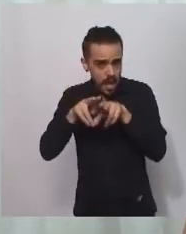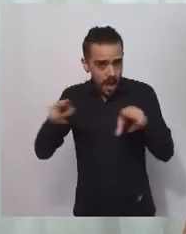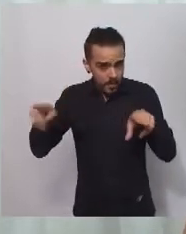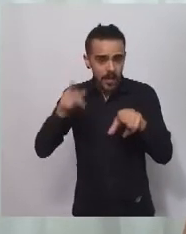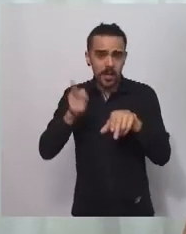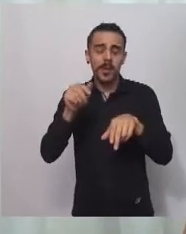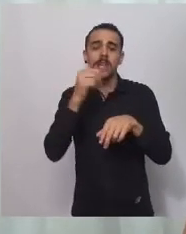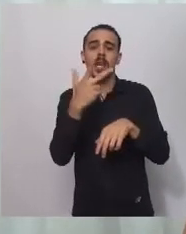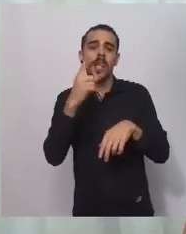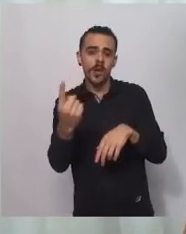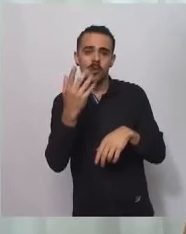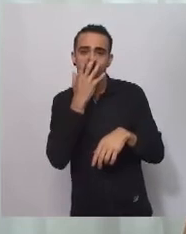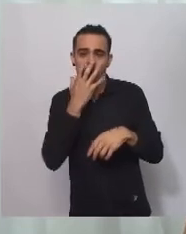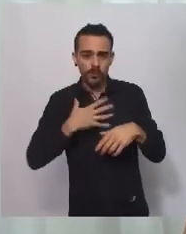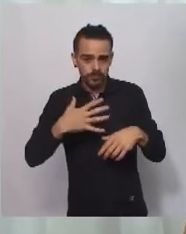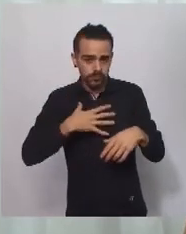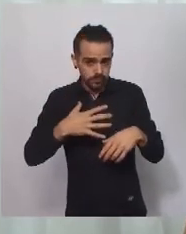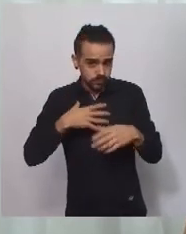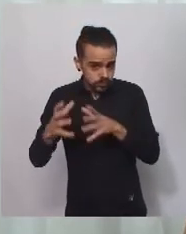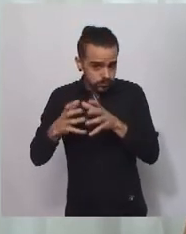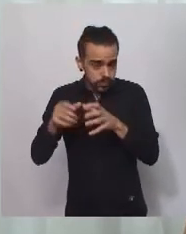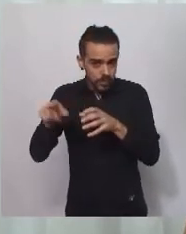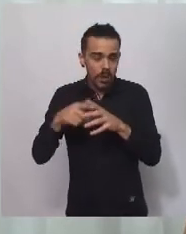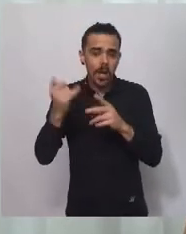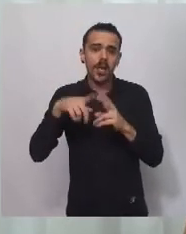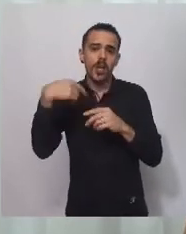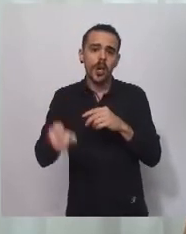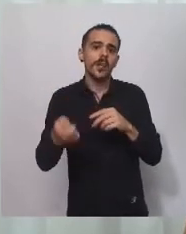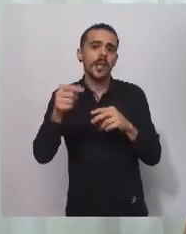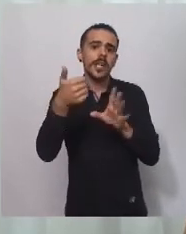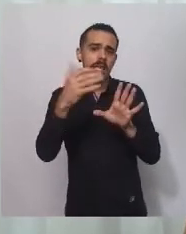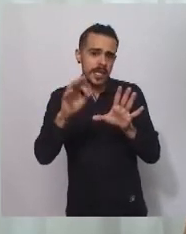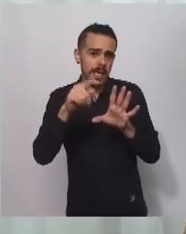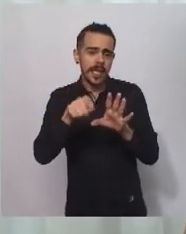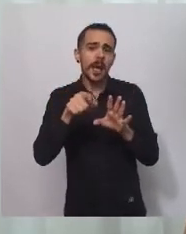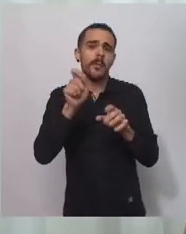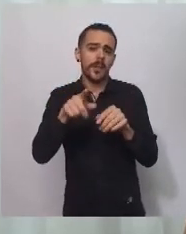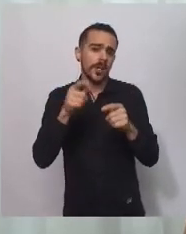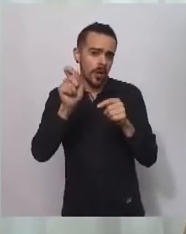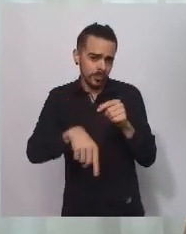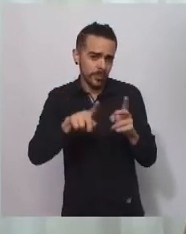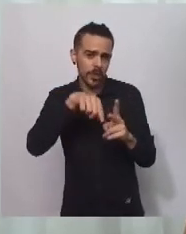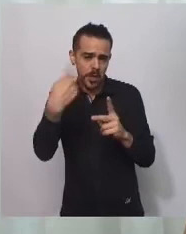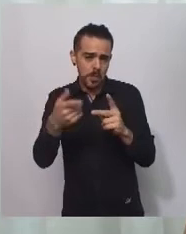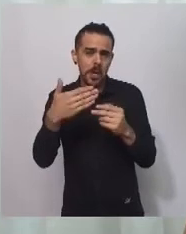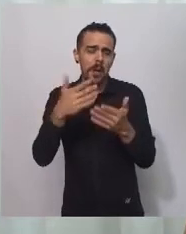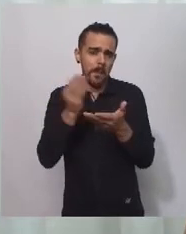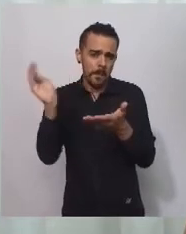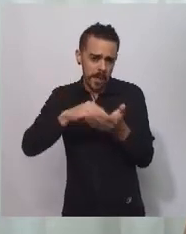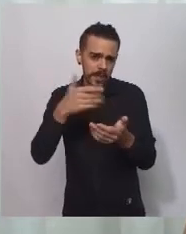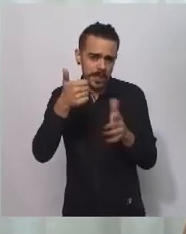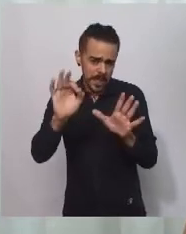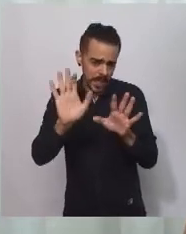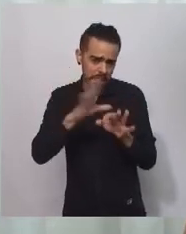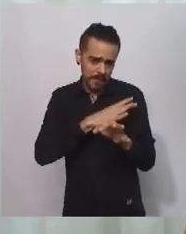60 camas para internación común y otras 60 más en la etapa siguiente han llegado